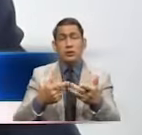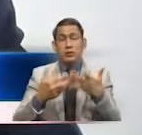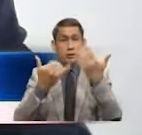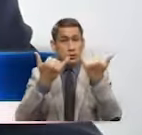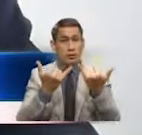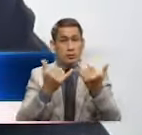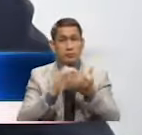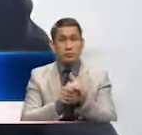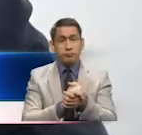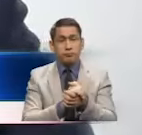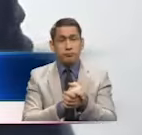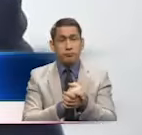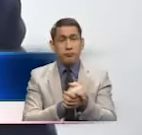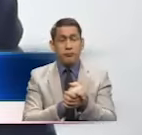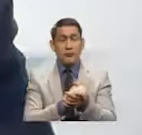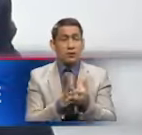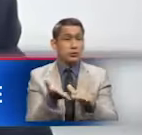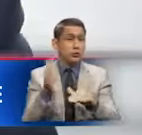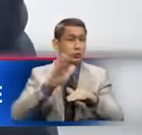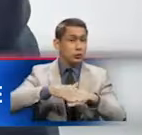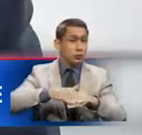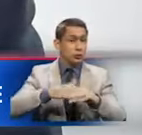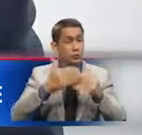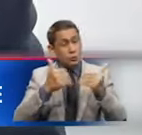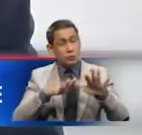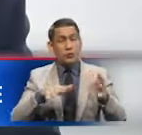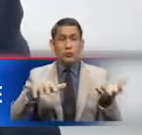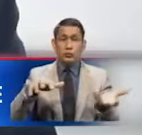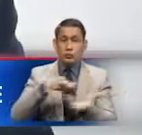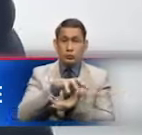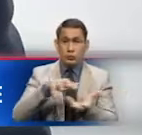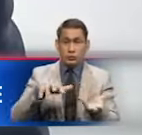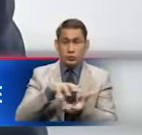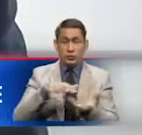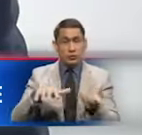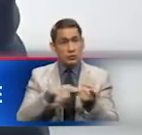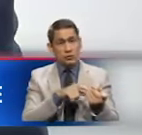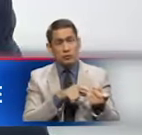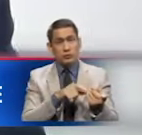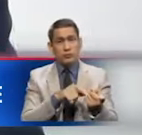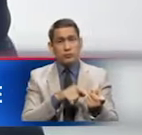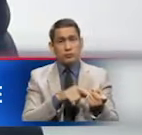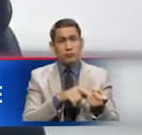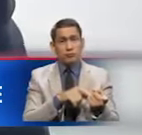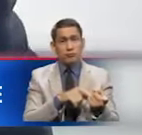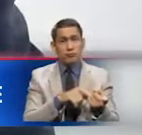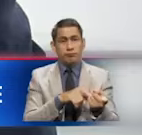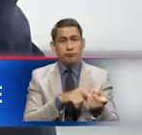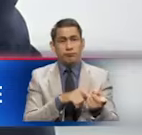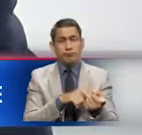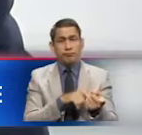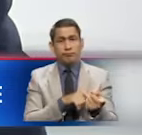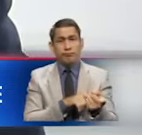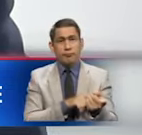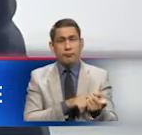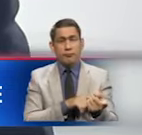aquella supuesta duda de funcionarios de la propia presidenta del Consejo de Participación Ciudadana. Y entonces ahora tienen que